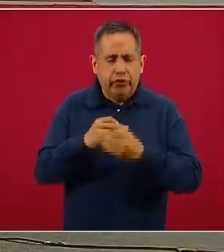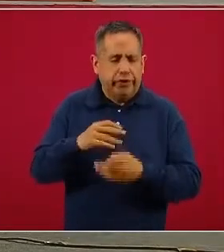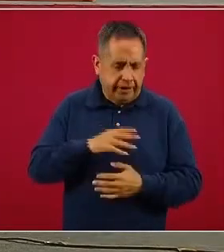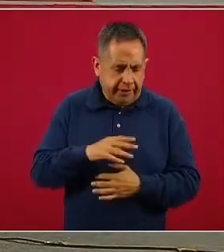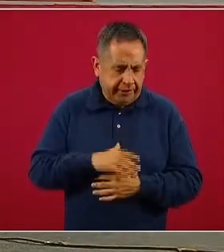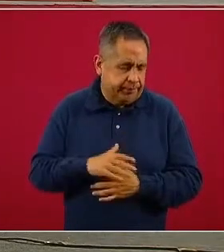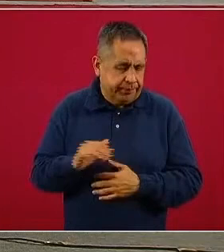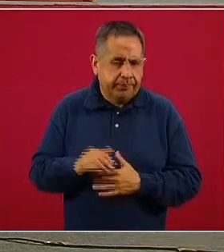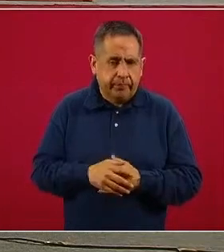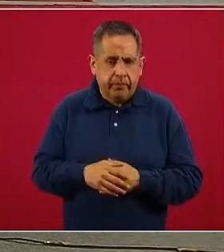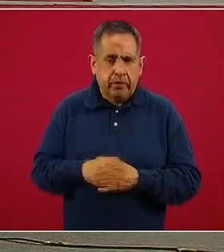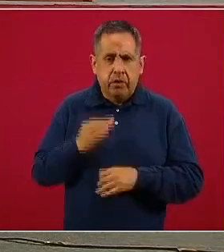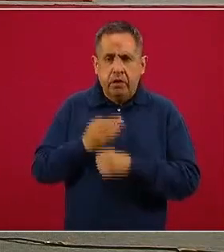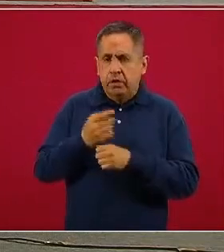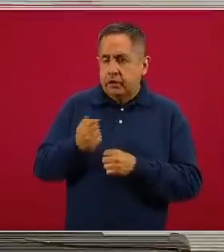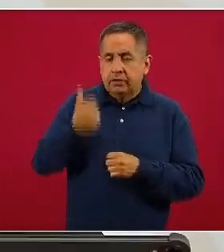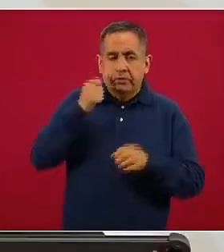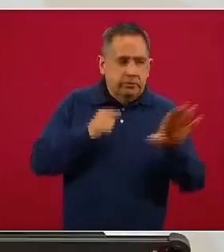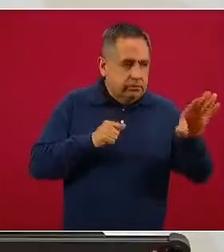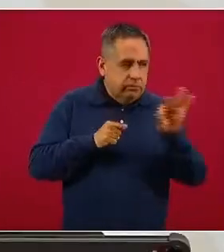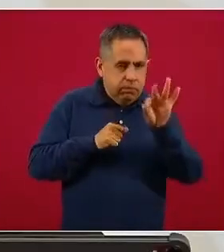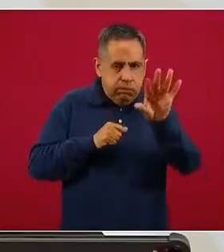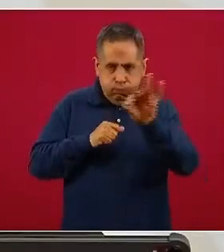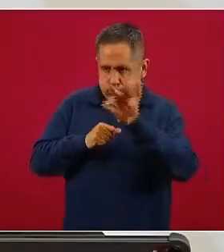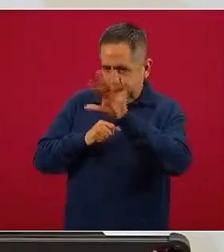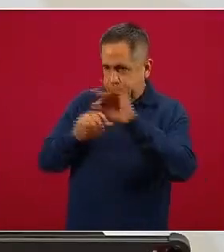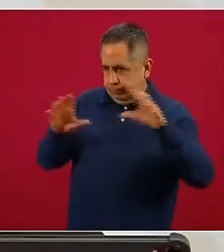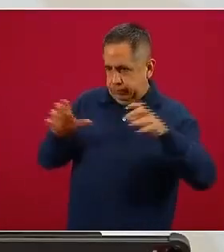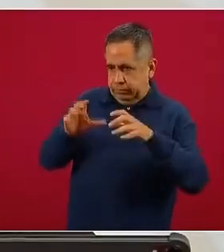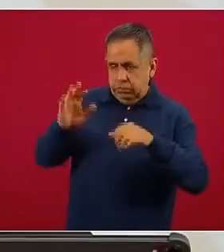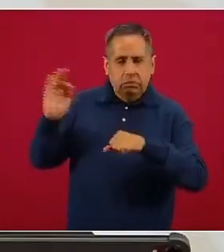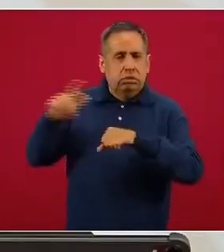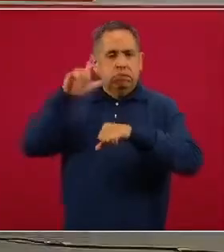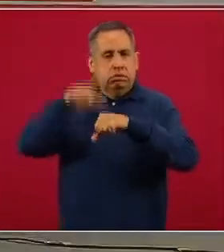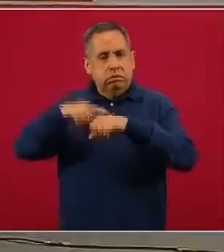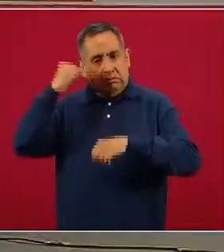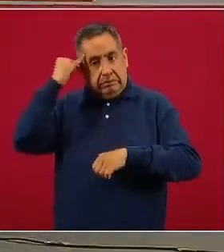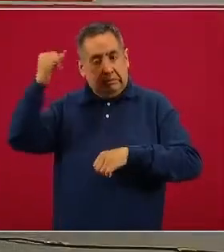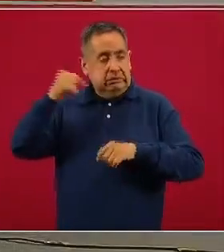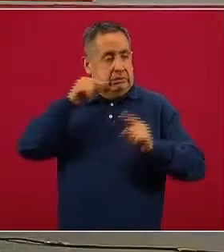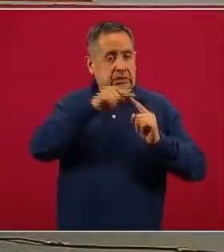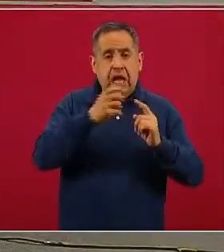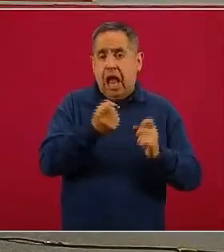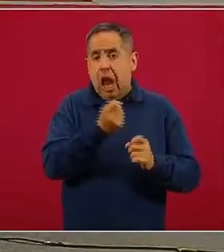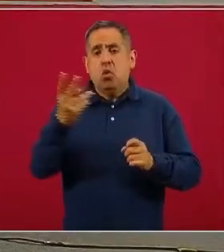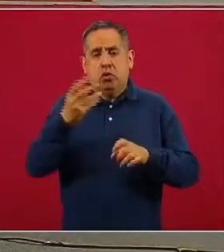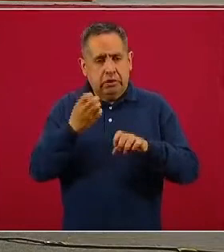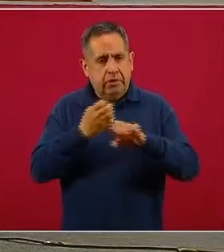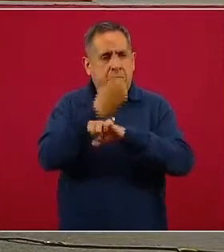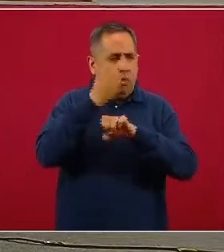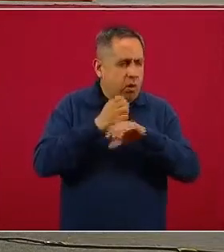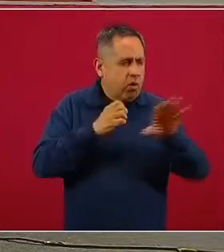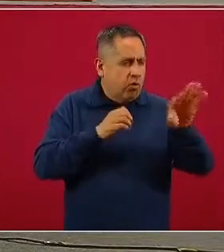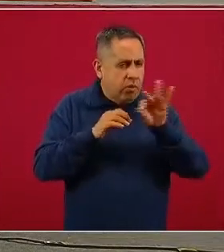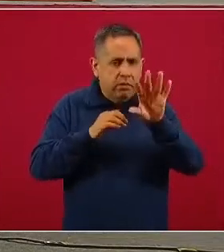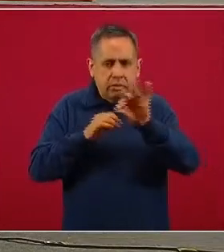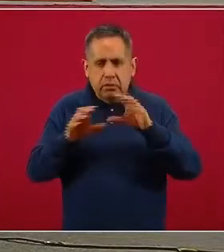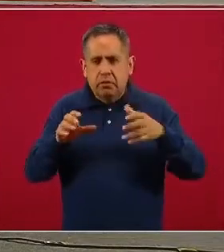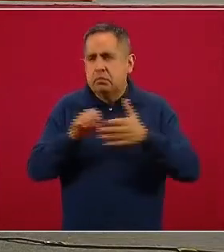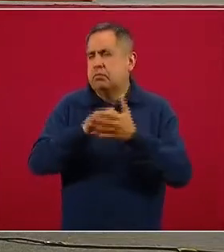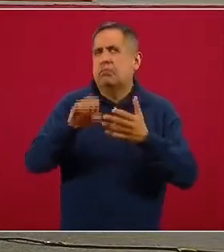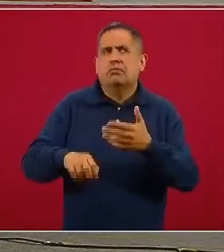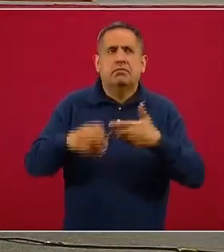en esta primera selección que hicimos con los parámetros federales que hay algunas entidades, como